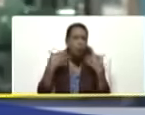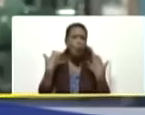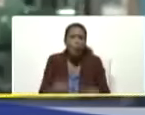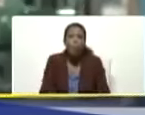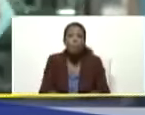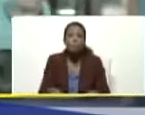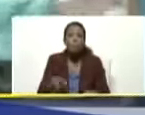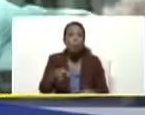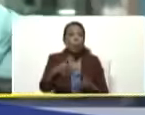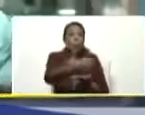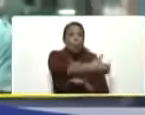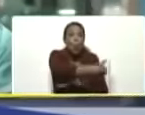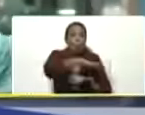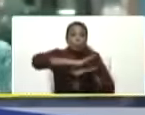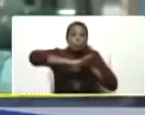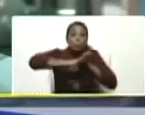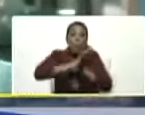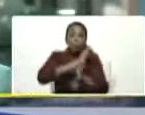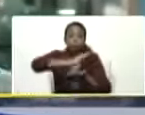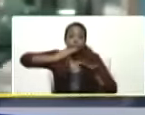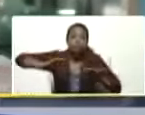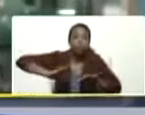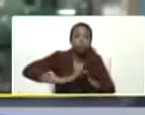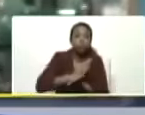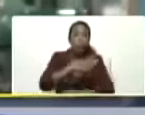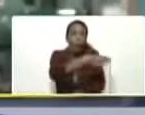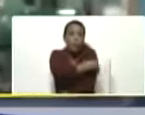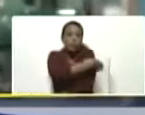Ellos desabastecieron el país, ¿se acuerdan?